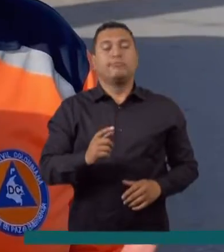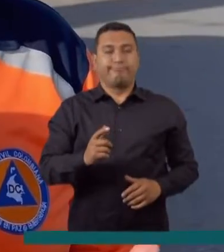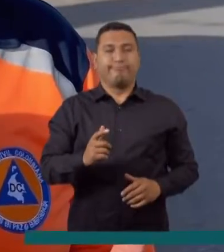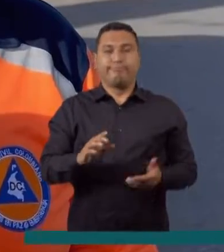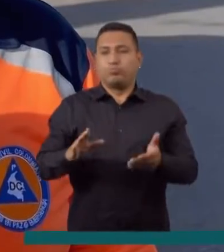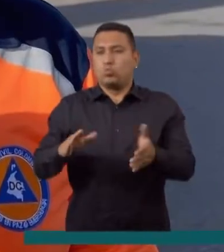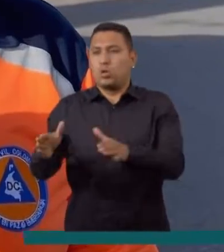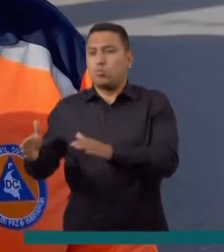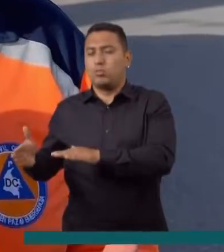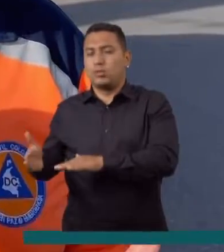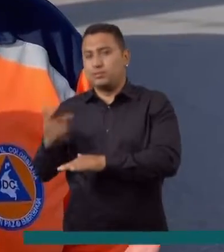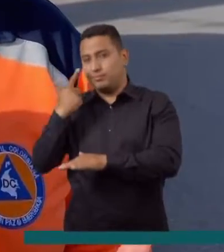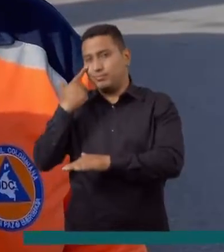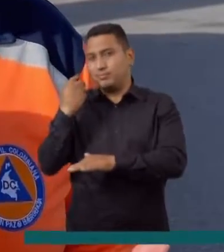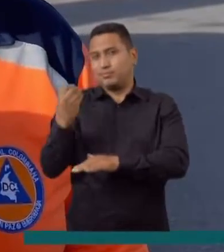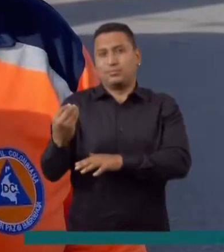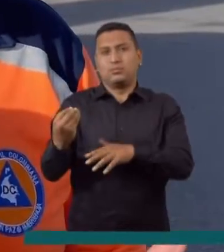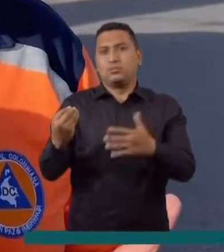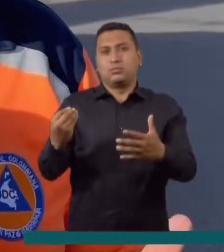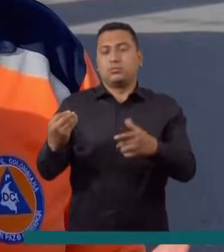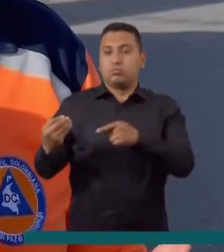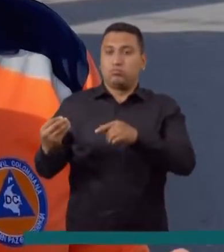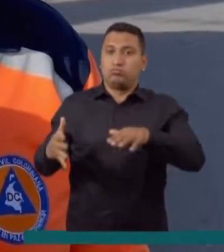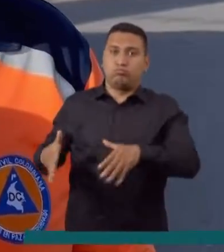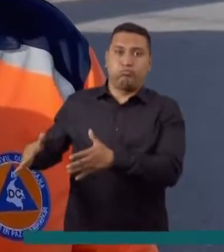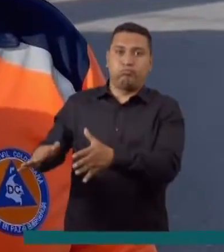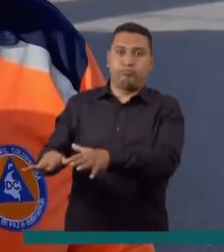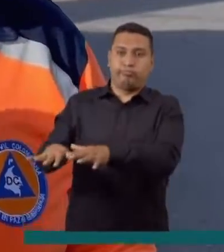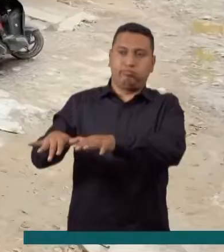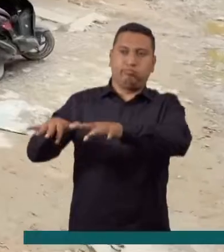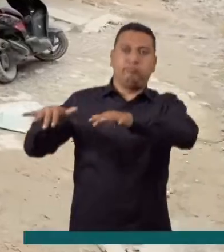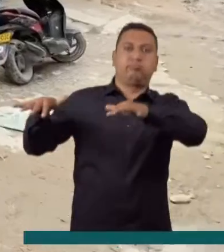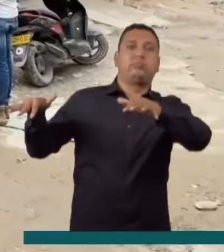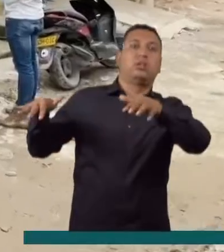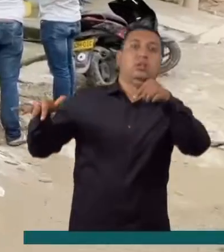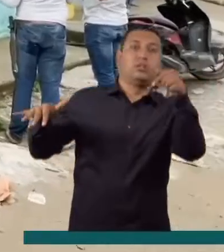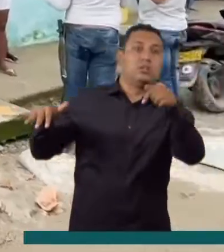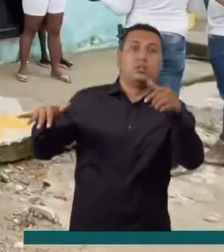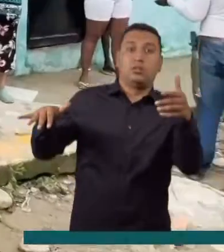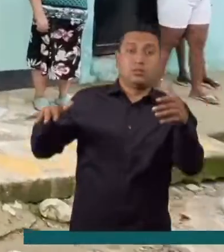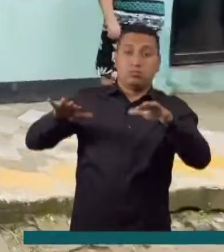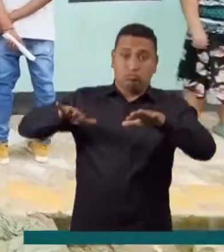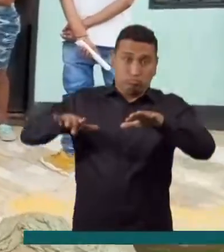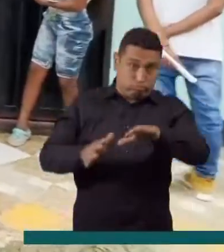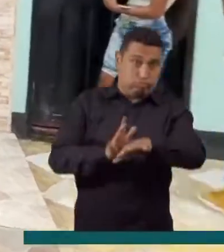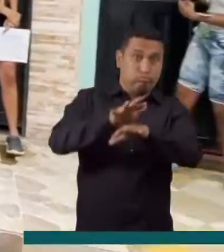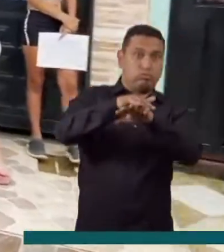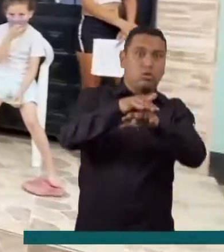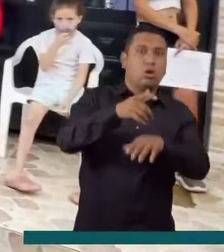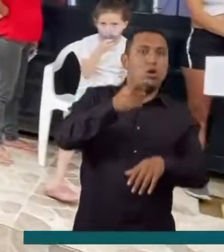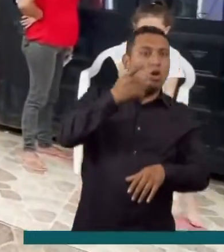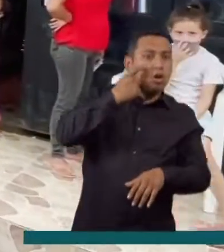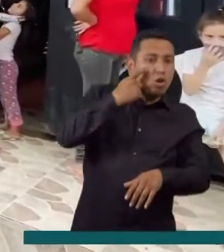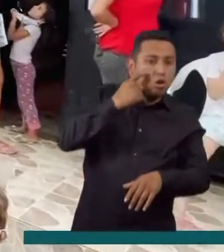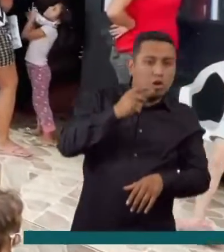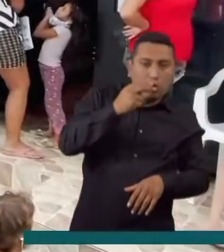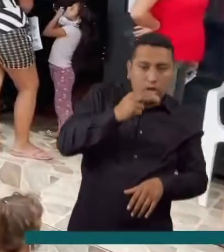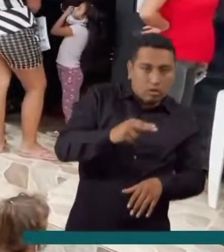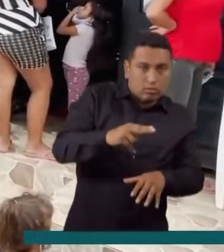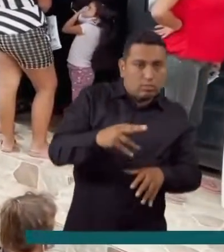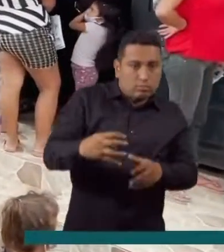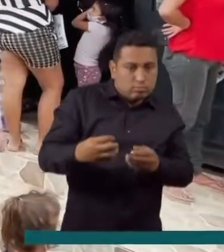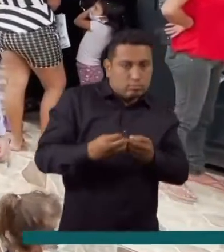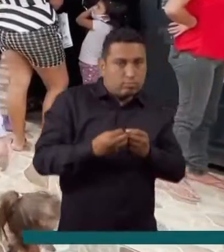más pérdida de vida es en esta creciente de súbita. Cuando se den cuenta que viene una creciente súbita, tengan su